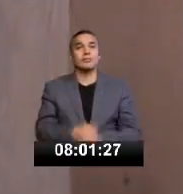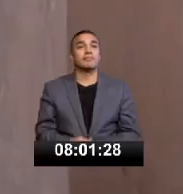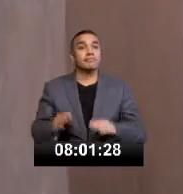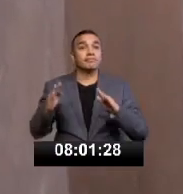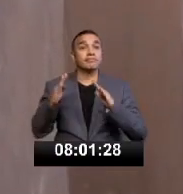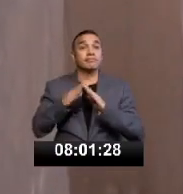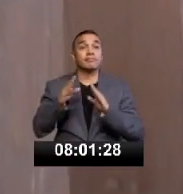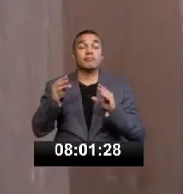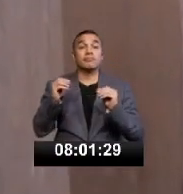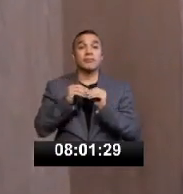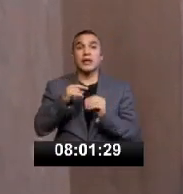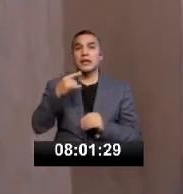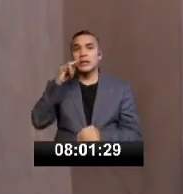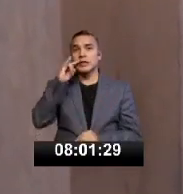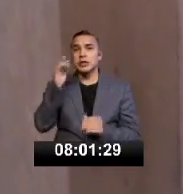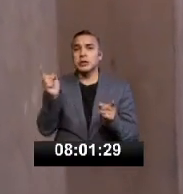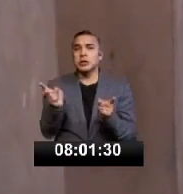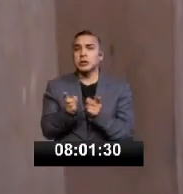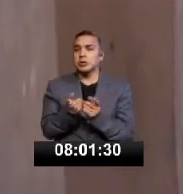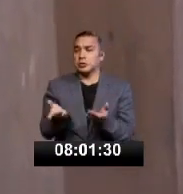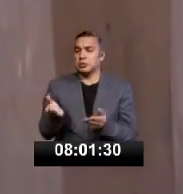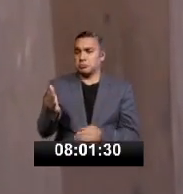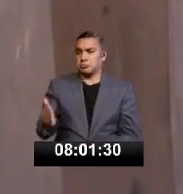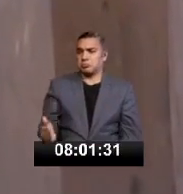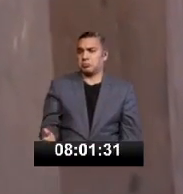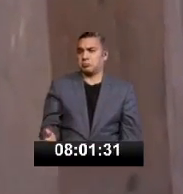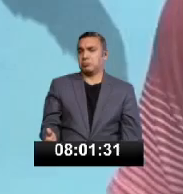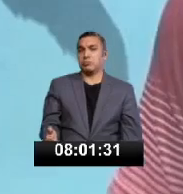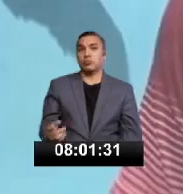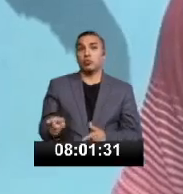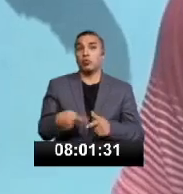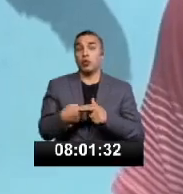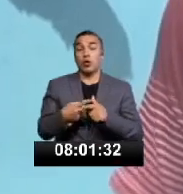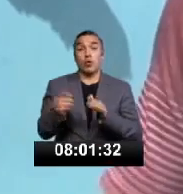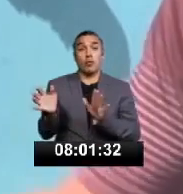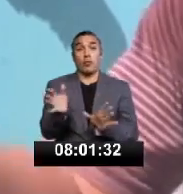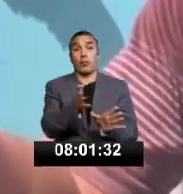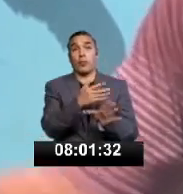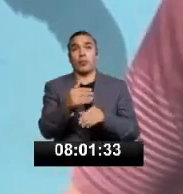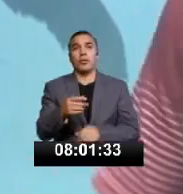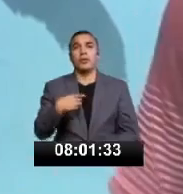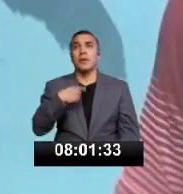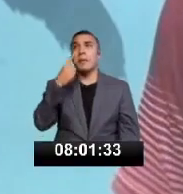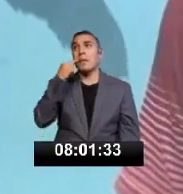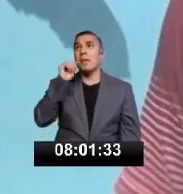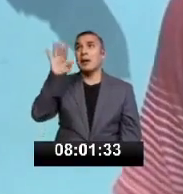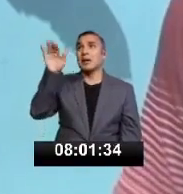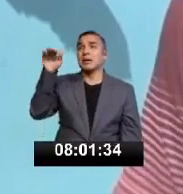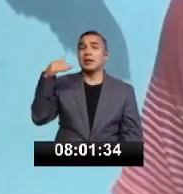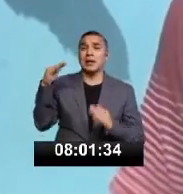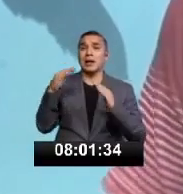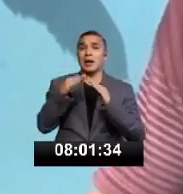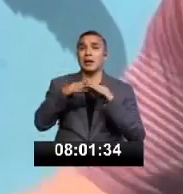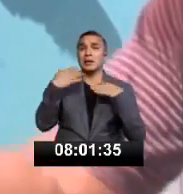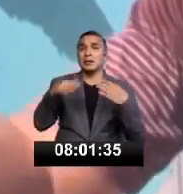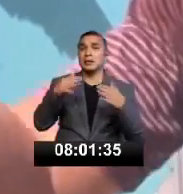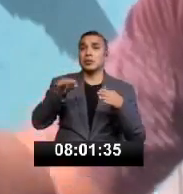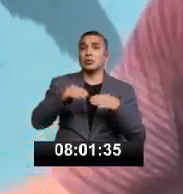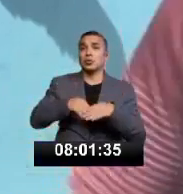estaban los más pequeños de la familia, el momento en que se dio el suceso. Papi, papi, la casa está,